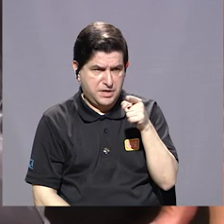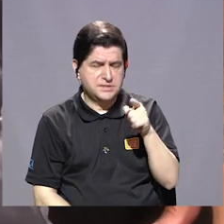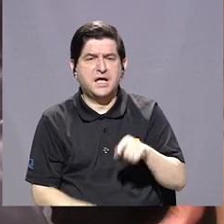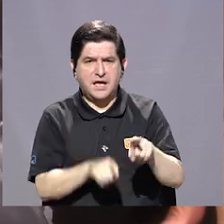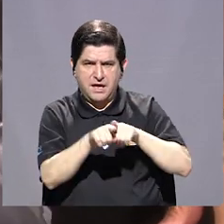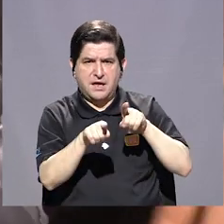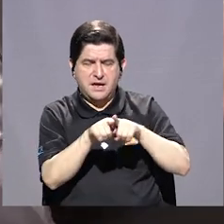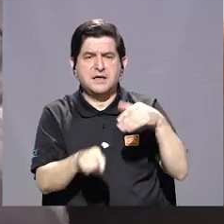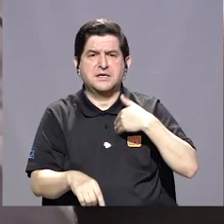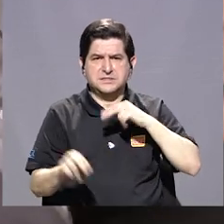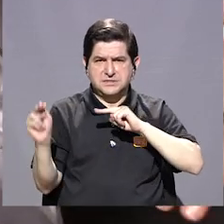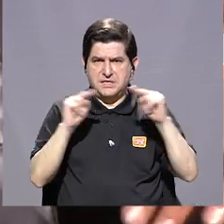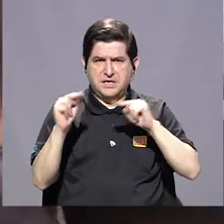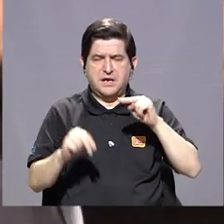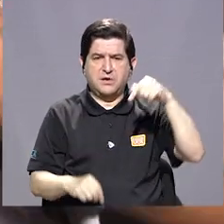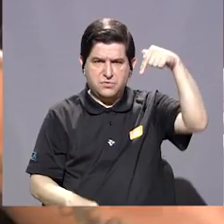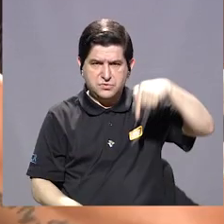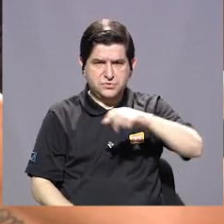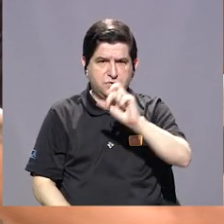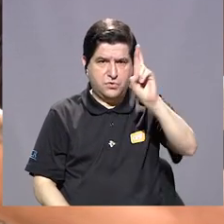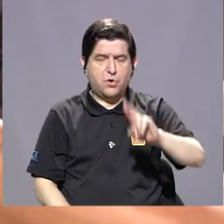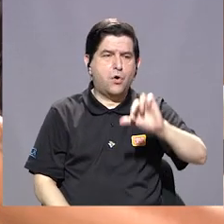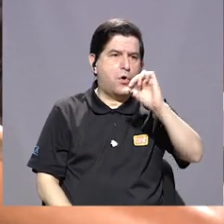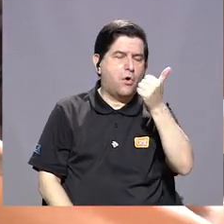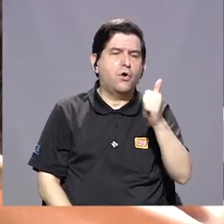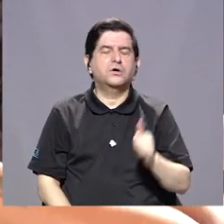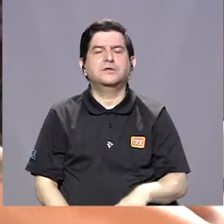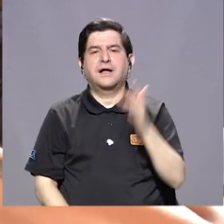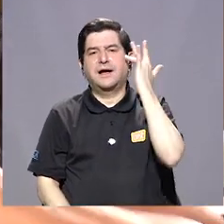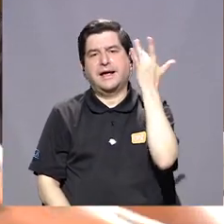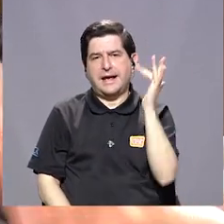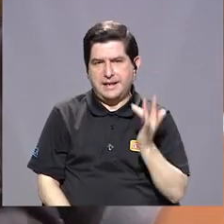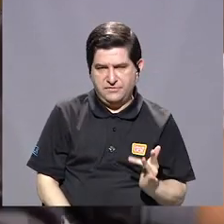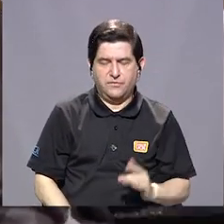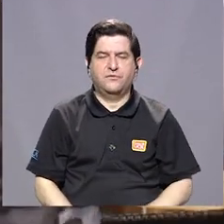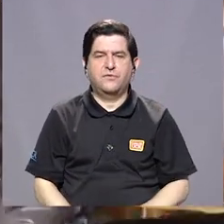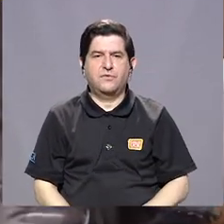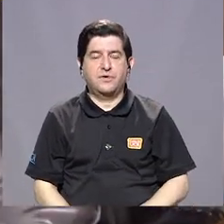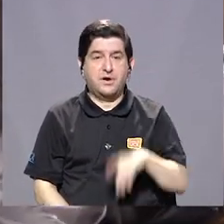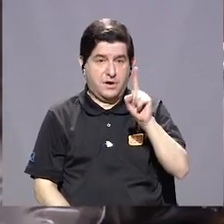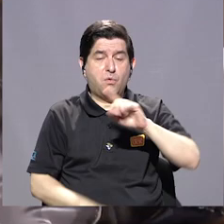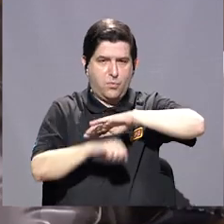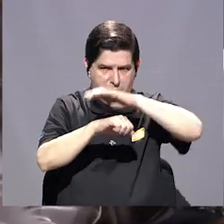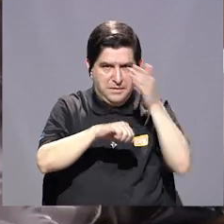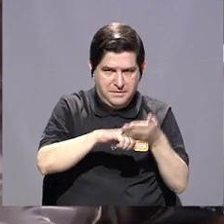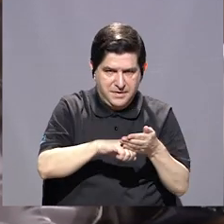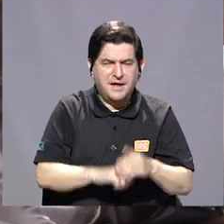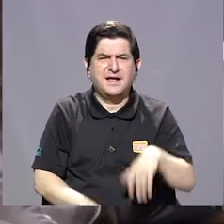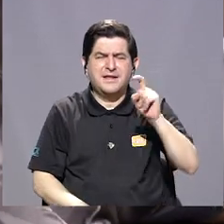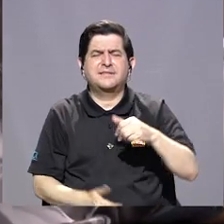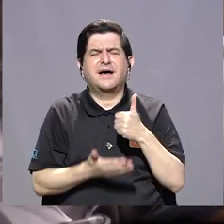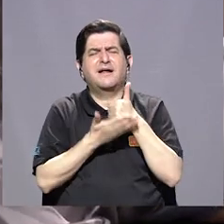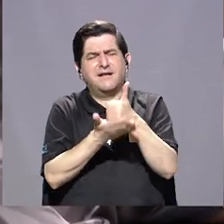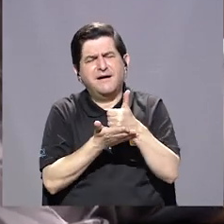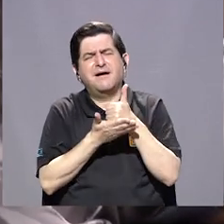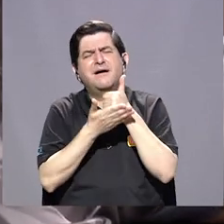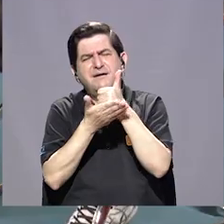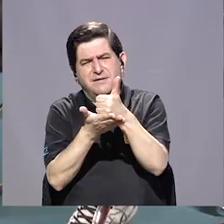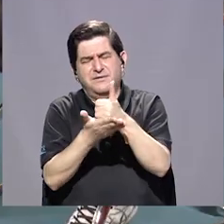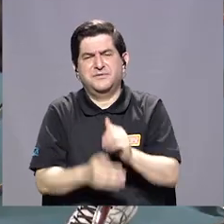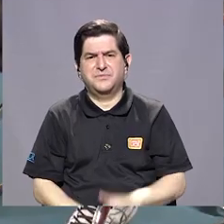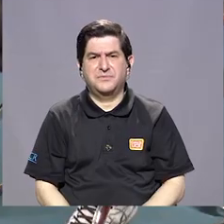una tiene su negocio aquí en Costa Rica y la otra tiene su negocio en California. Ella está embarazada y necesitaba a alguien que le ayudara